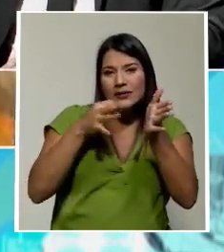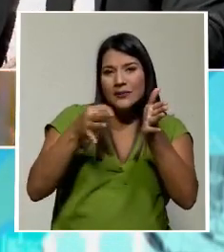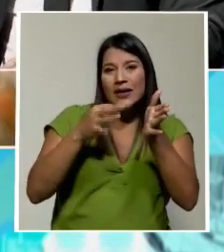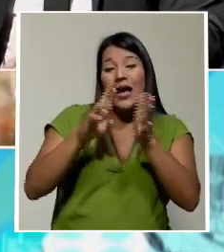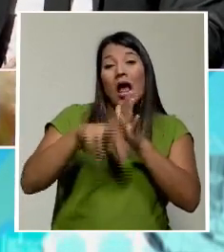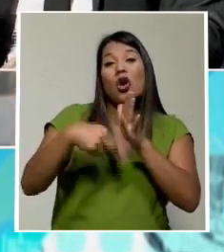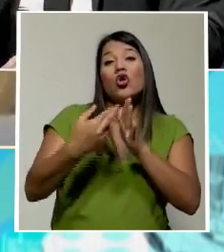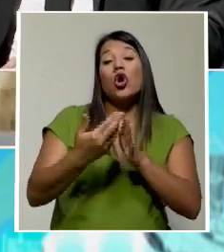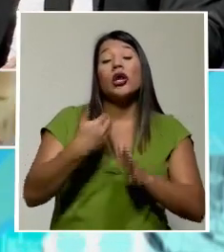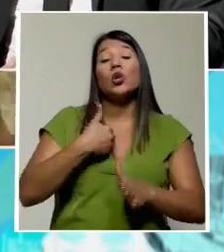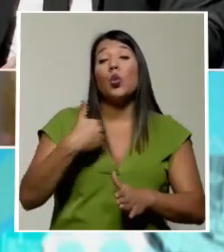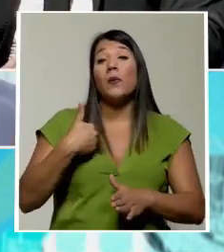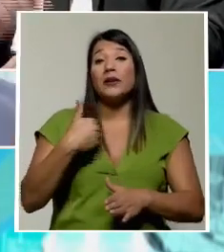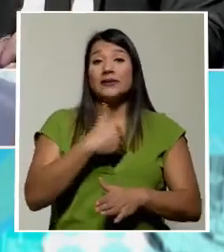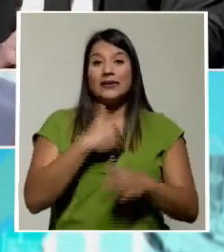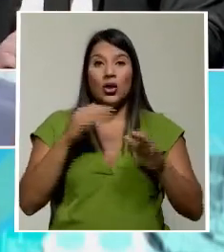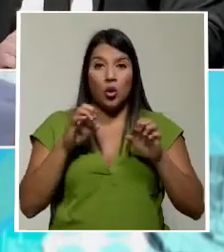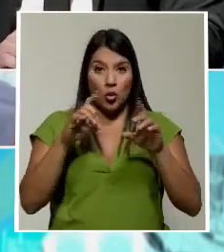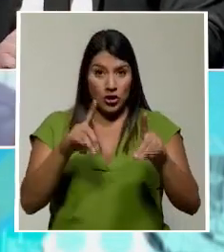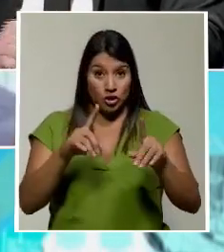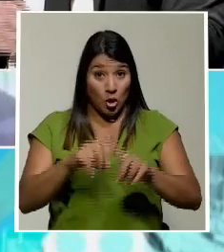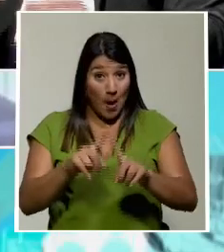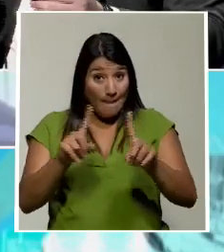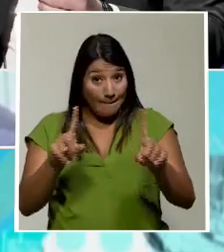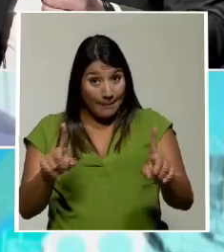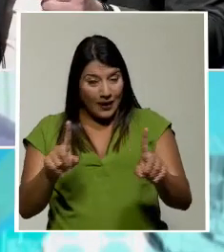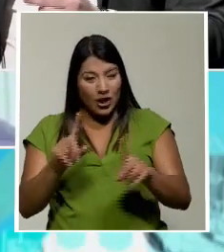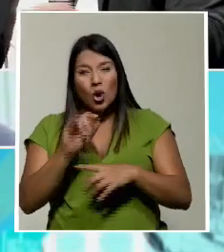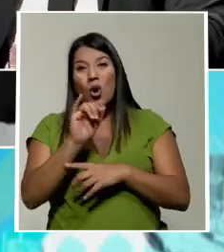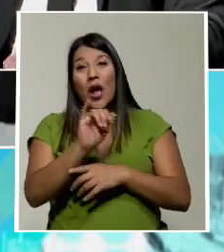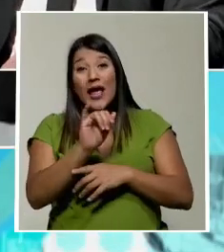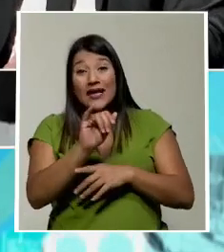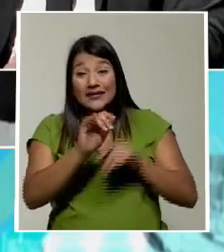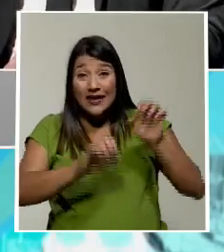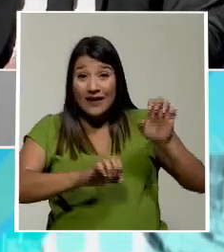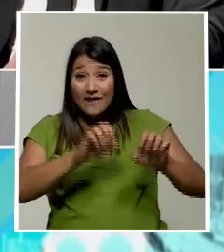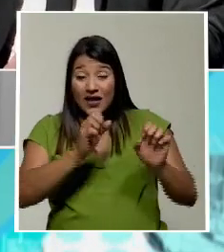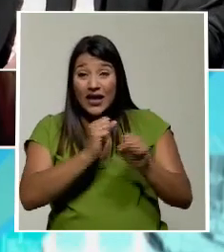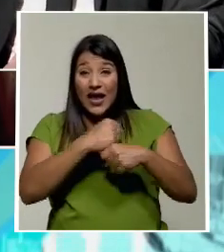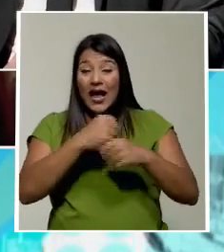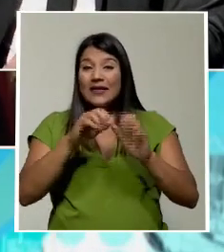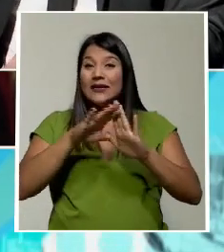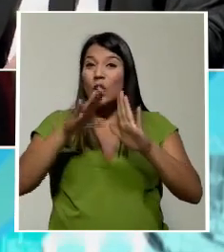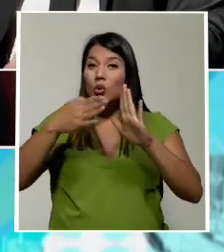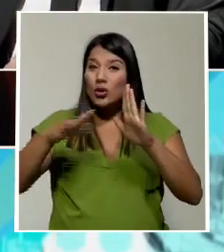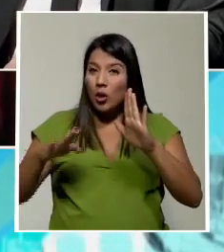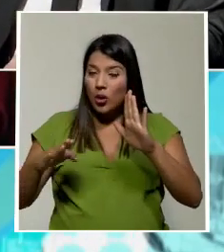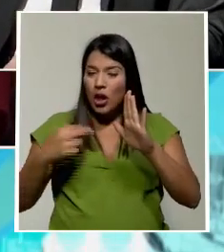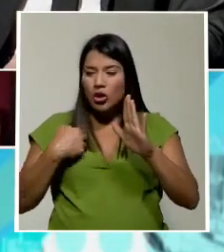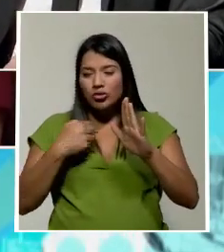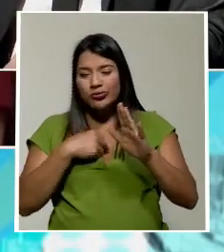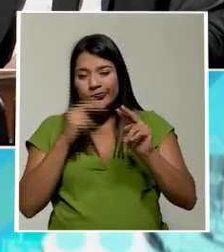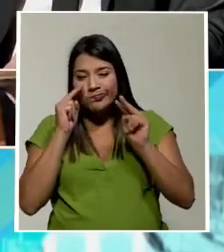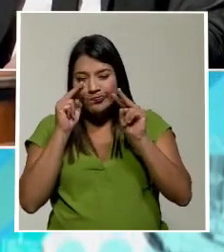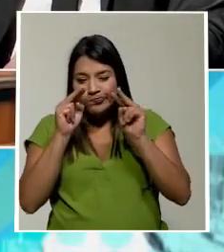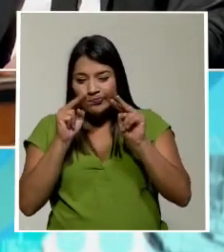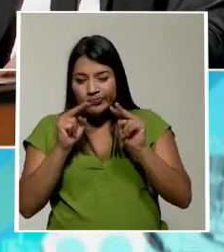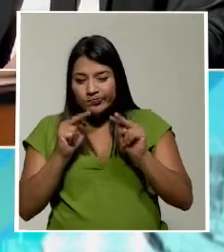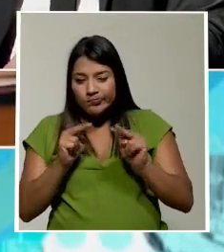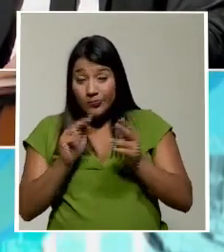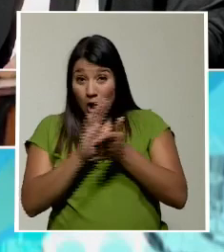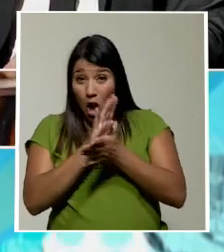Educación, pero esa valoración específica que hace la Contraloría, si uno lee con mucho detenimiento su orden, proviene de